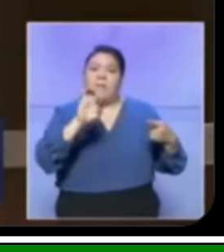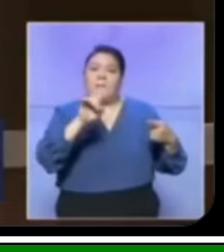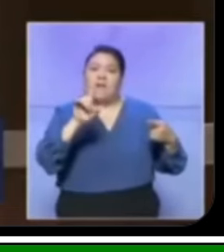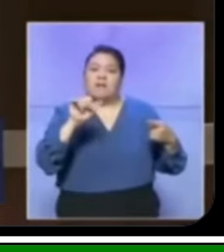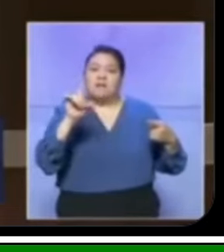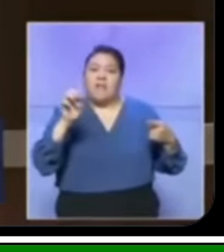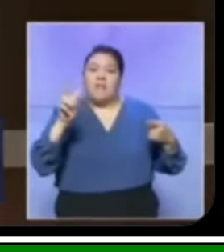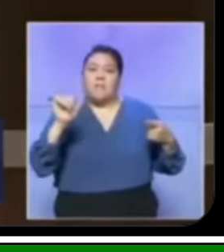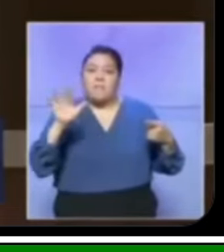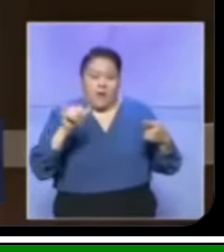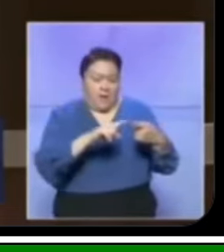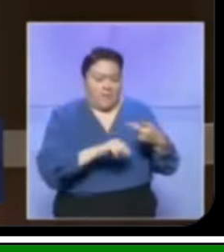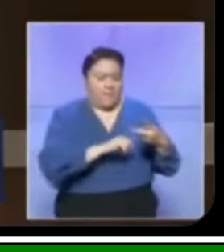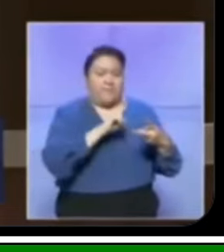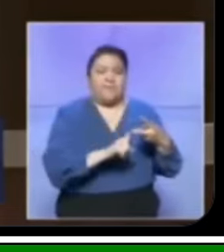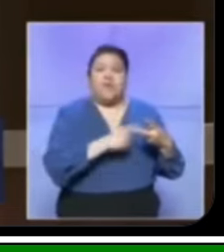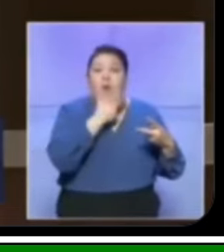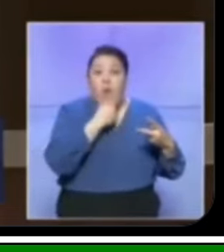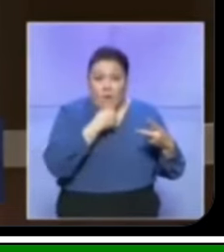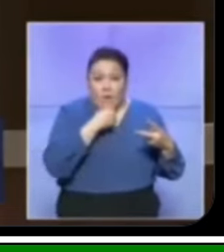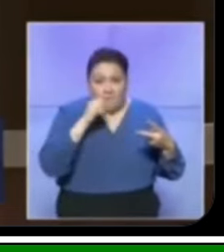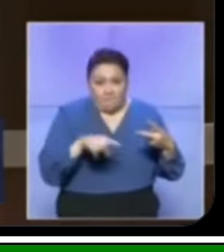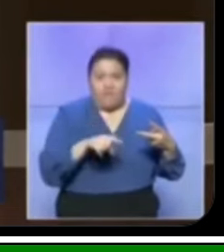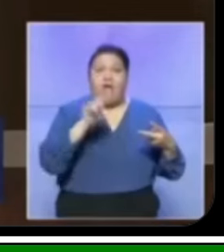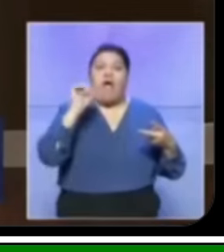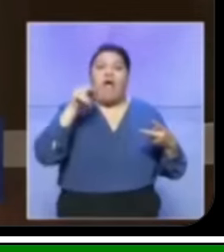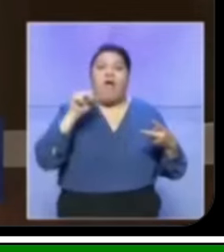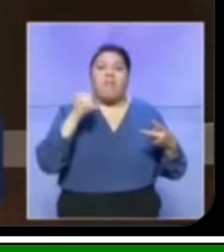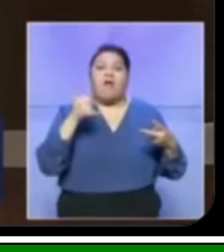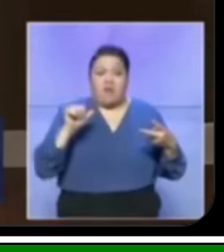en el que se impugna a Ricardo Anaya.